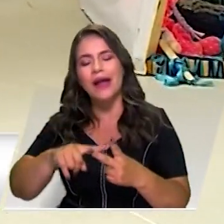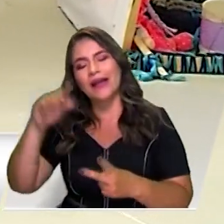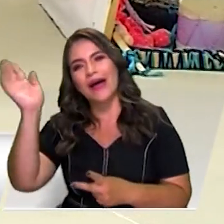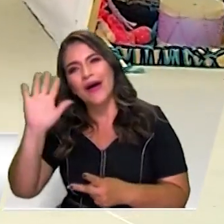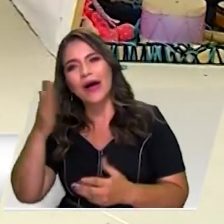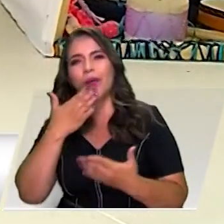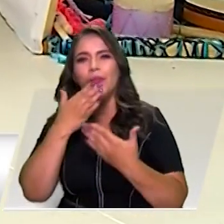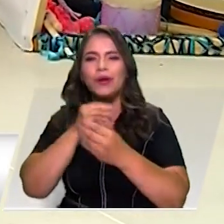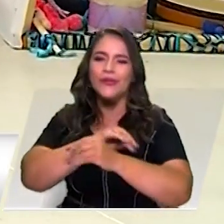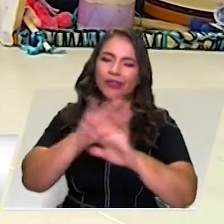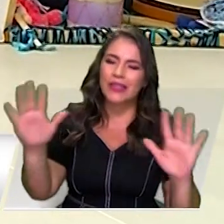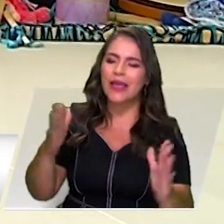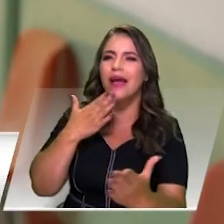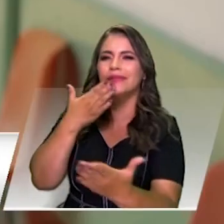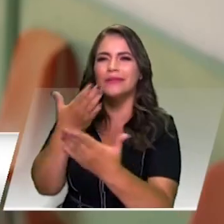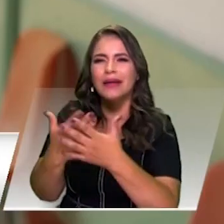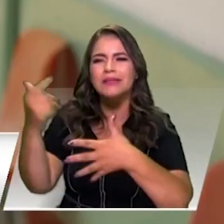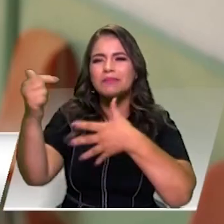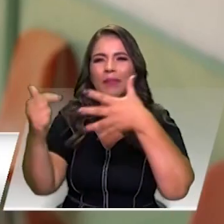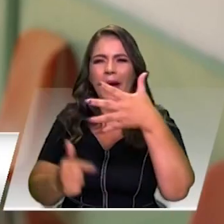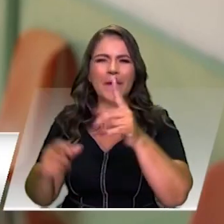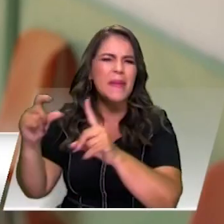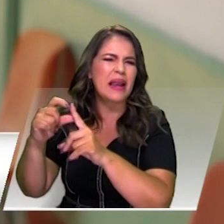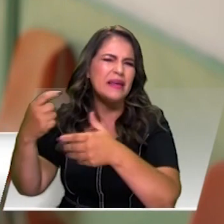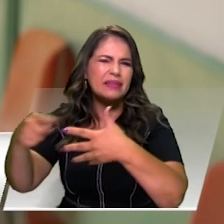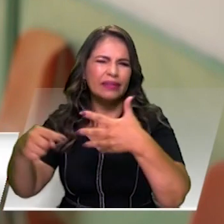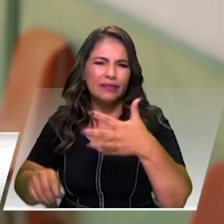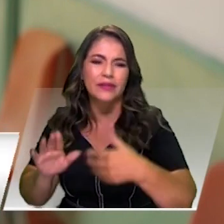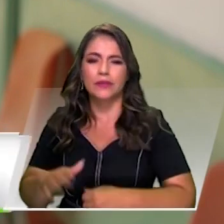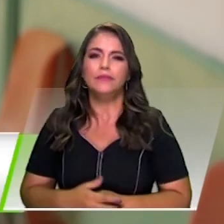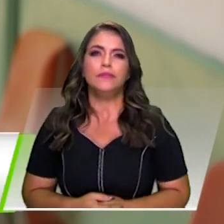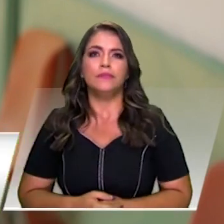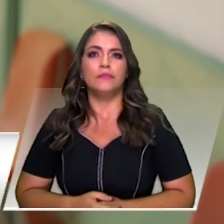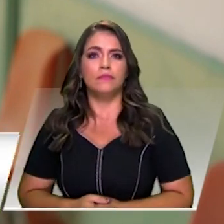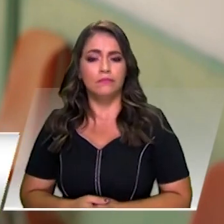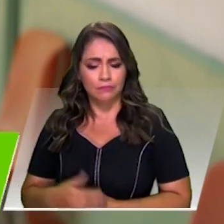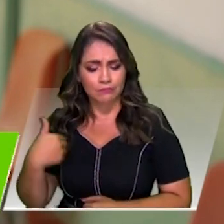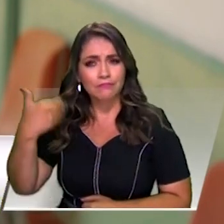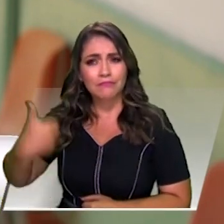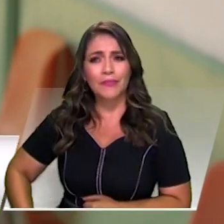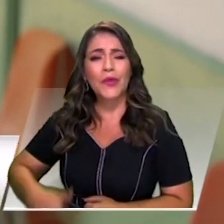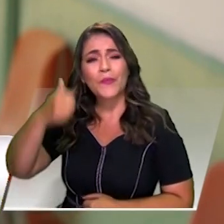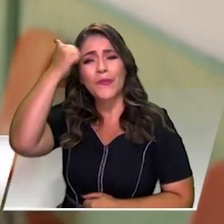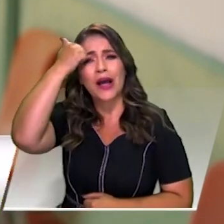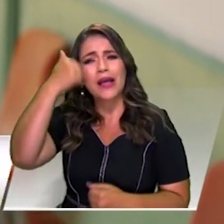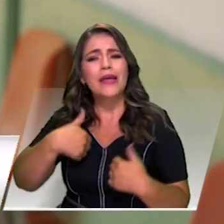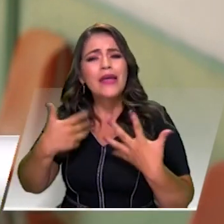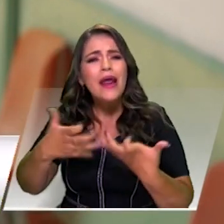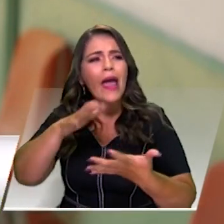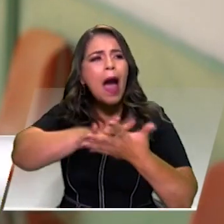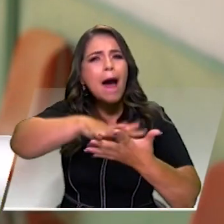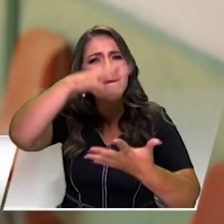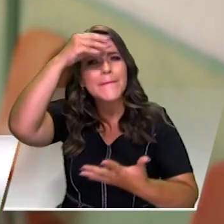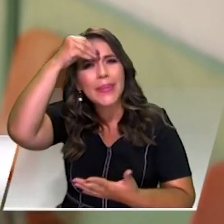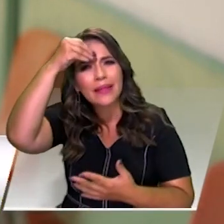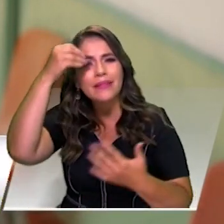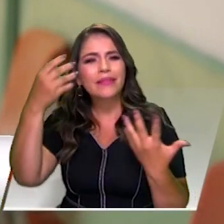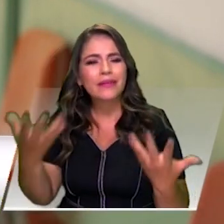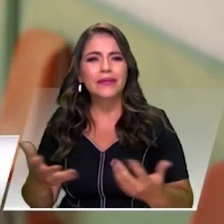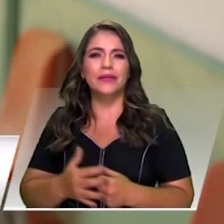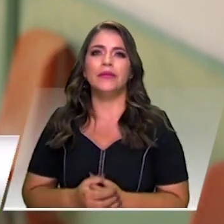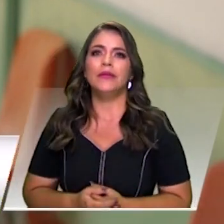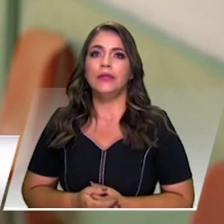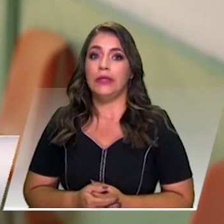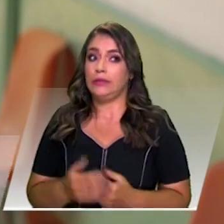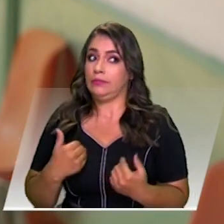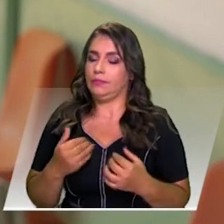gracias y otras expresiones nosotros como agentes educativas también estamos en la tarea de aprender y fortalecer estabilidad porque nos parece